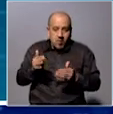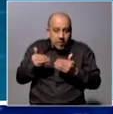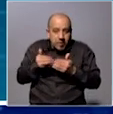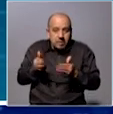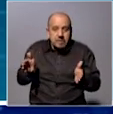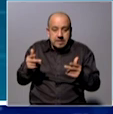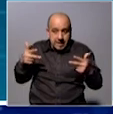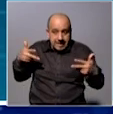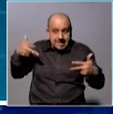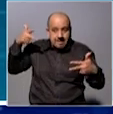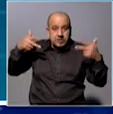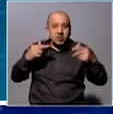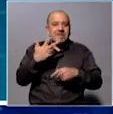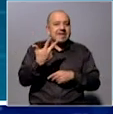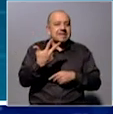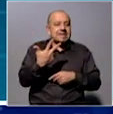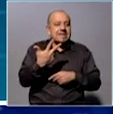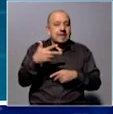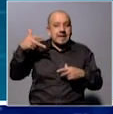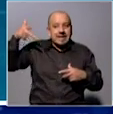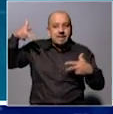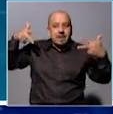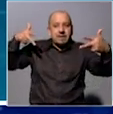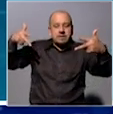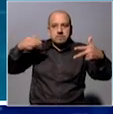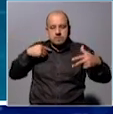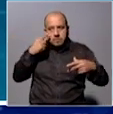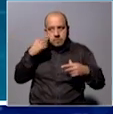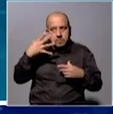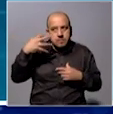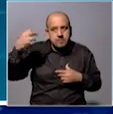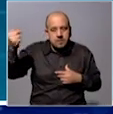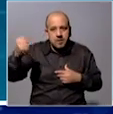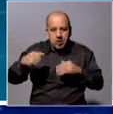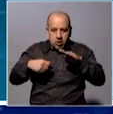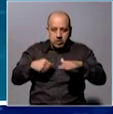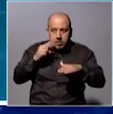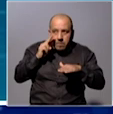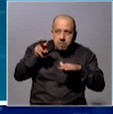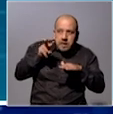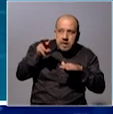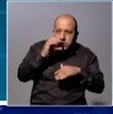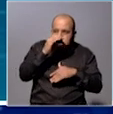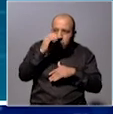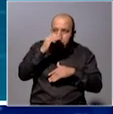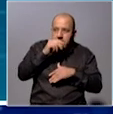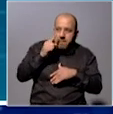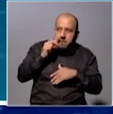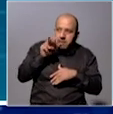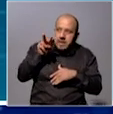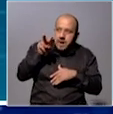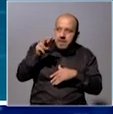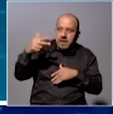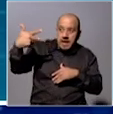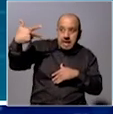las cámaras, porque son tres cámaras, las cámaras atraen. Los chicos son seres curiosos. Claro. Con lo cual, el chico